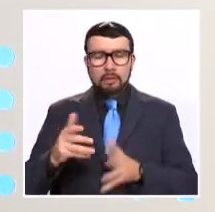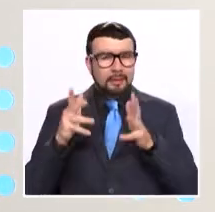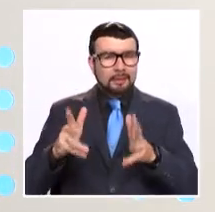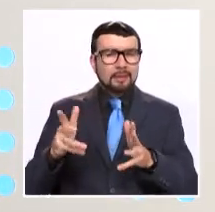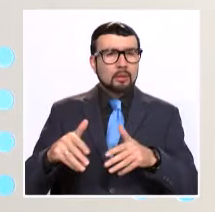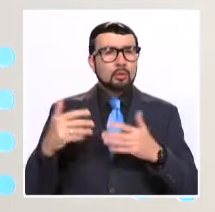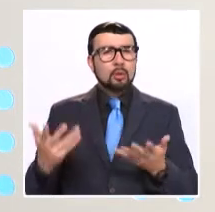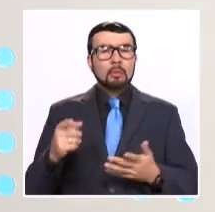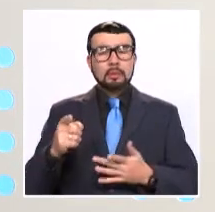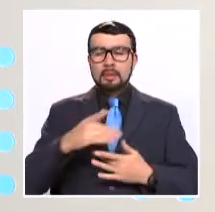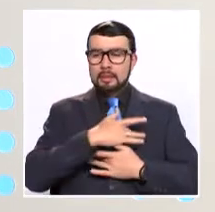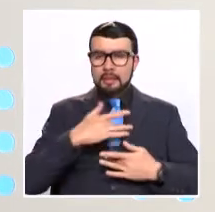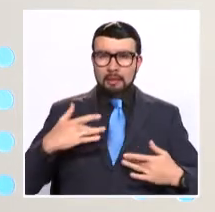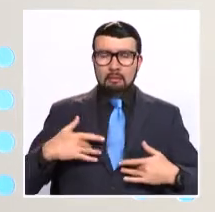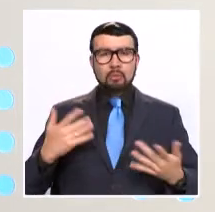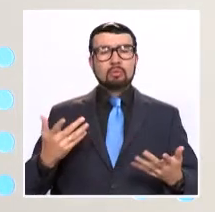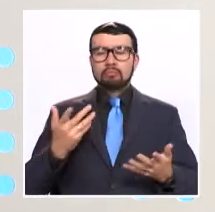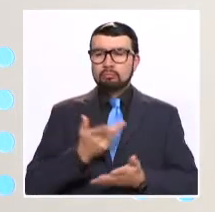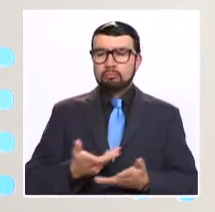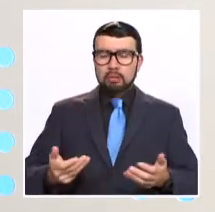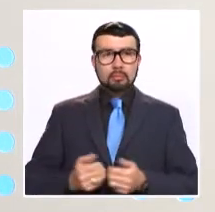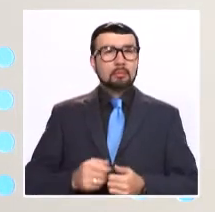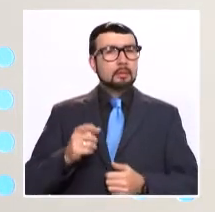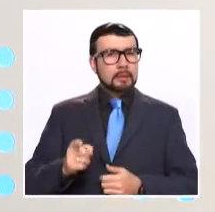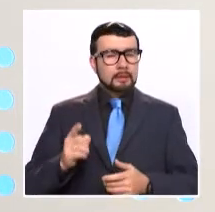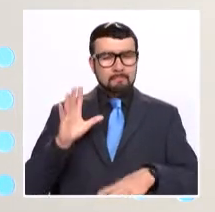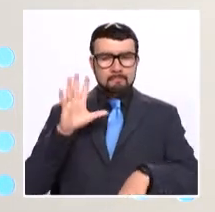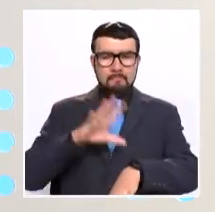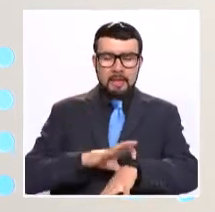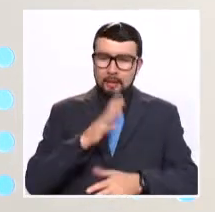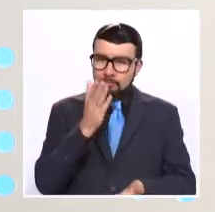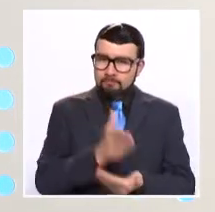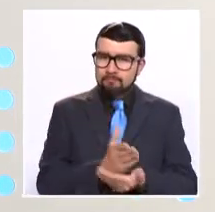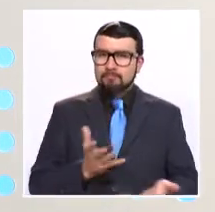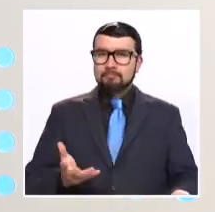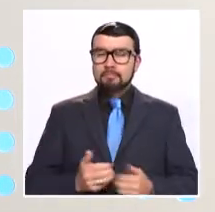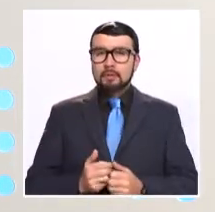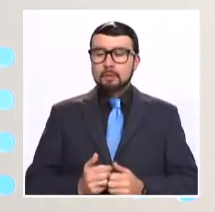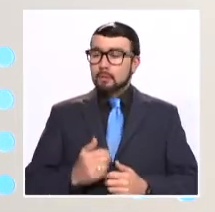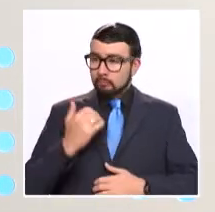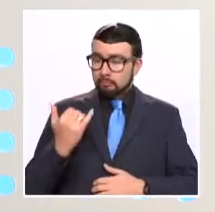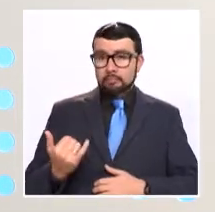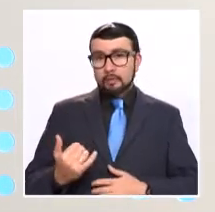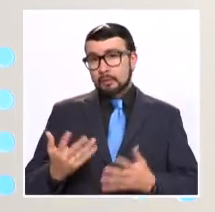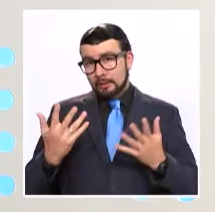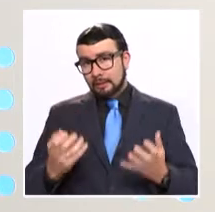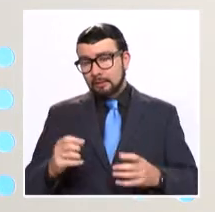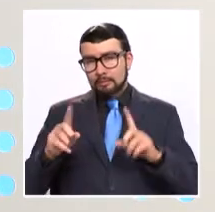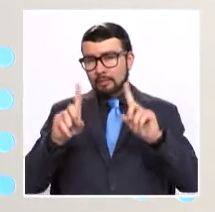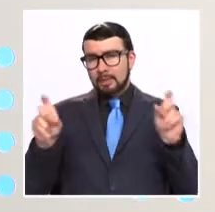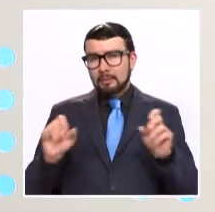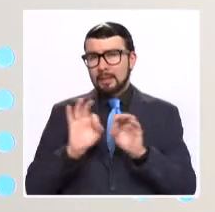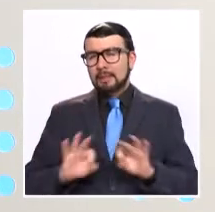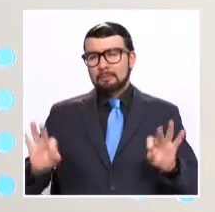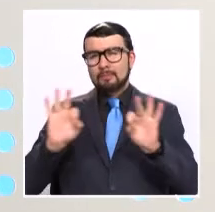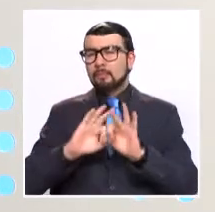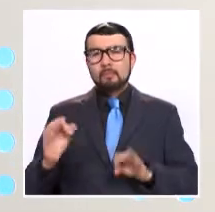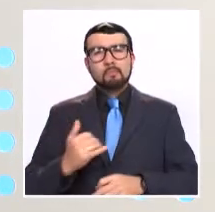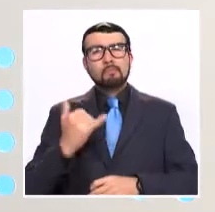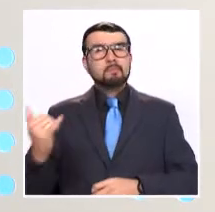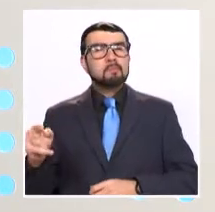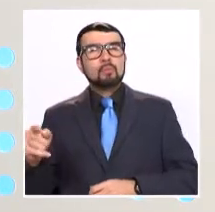la enfermedad y la ciencia médica. Y por eso hoy quiero hablar de un tema muy importante y tiene que ver